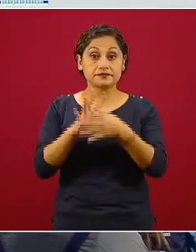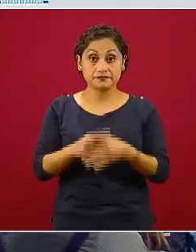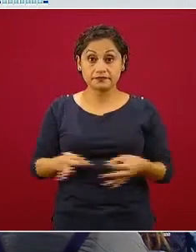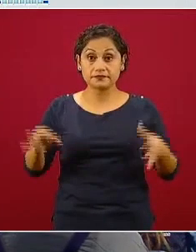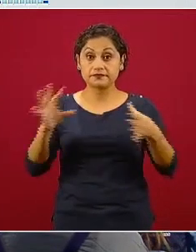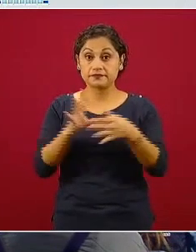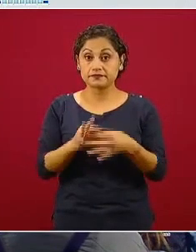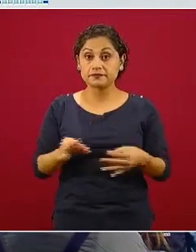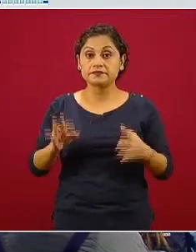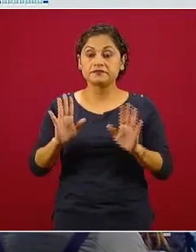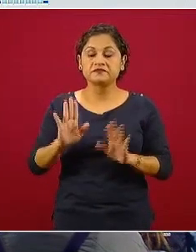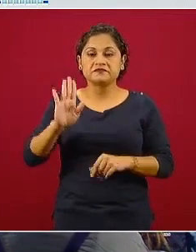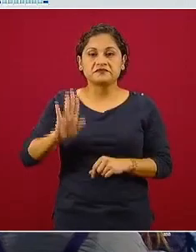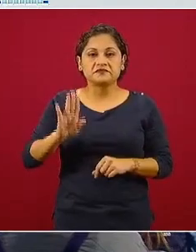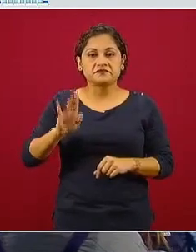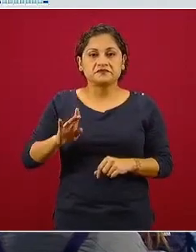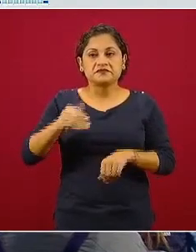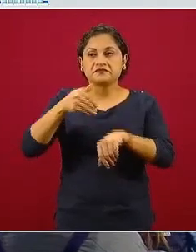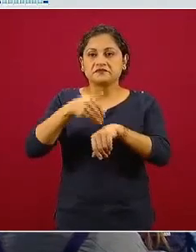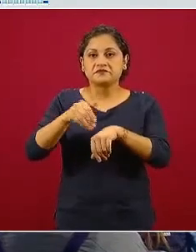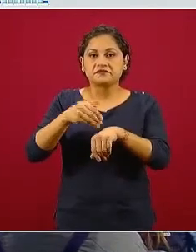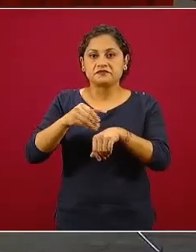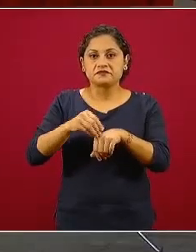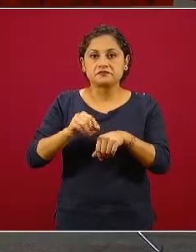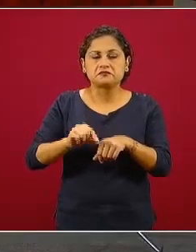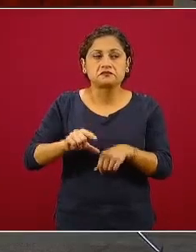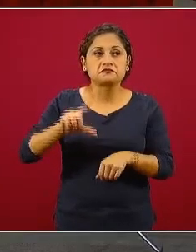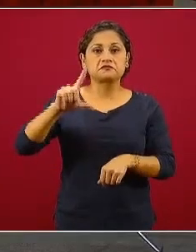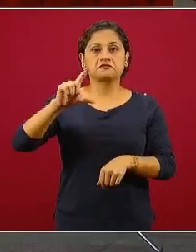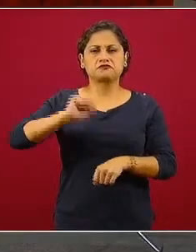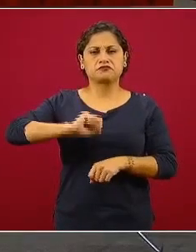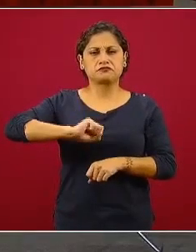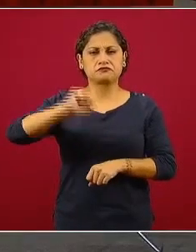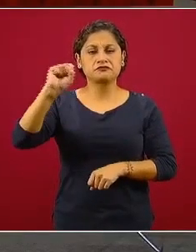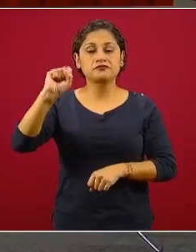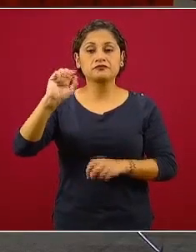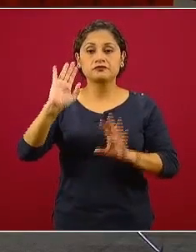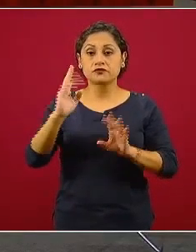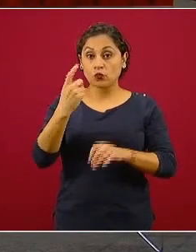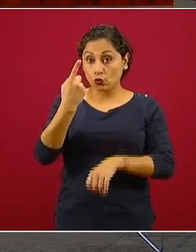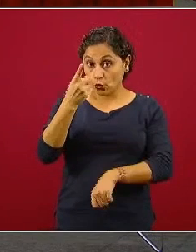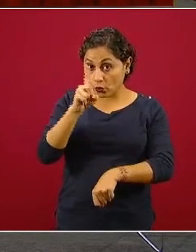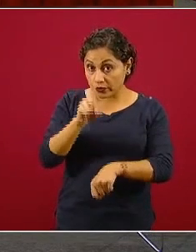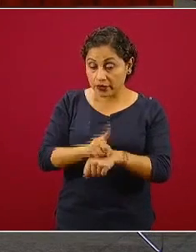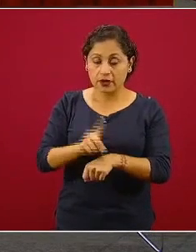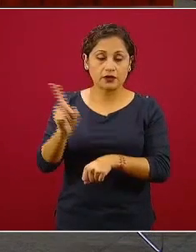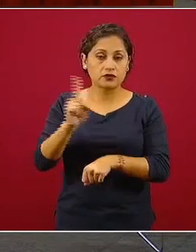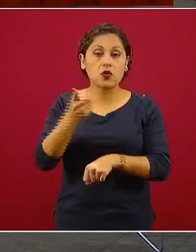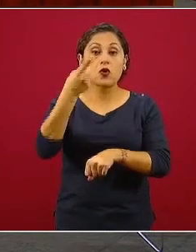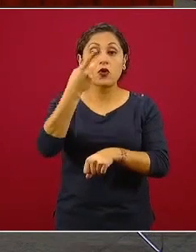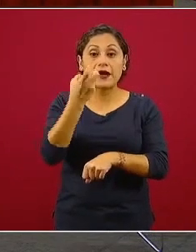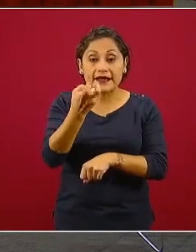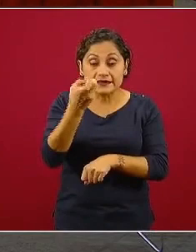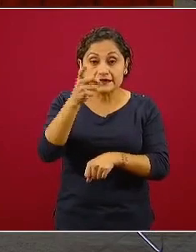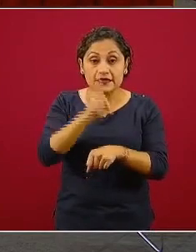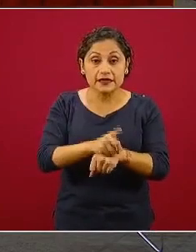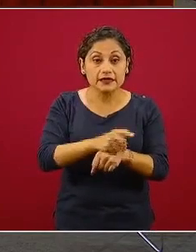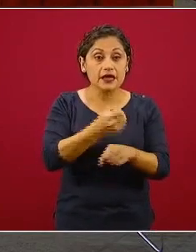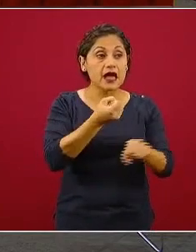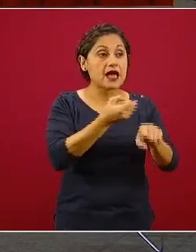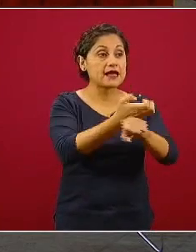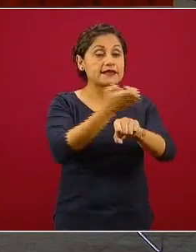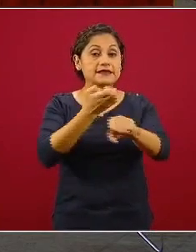de repente parezca que suben los números, no quiere decir que ocurren ese día, lo que quiere decir es que se reportan ese día por parte de los